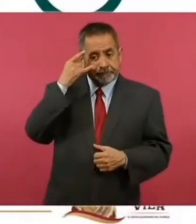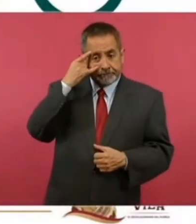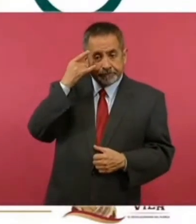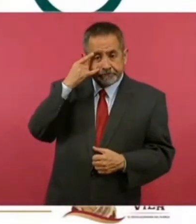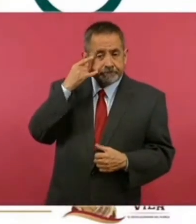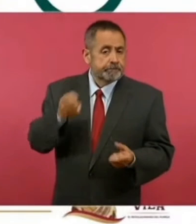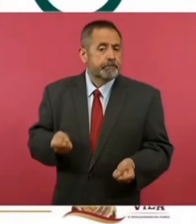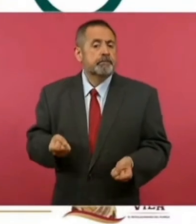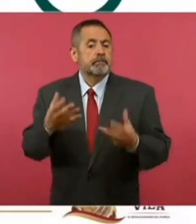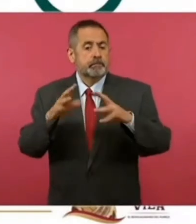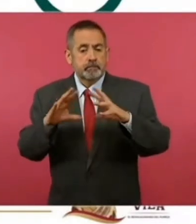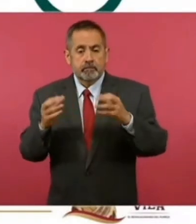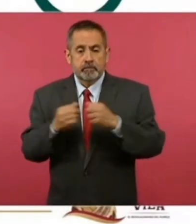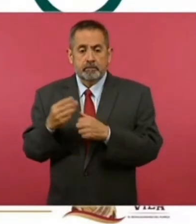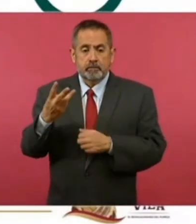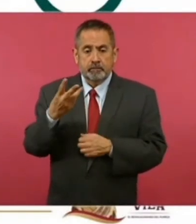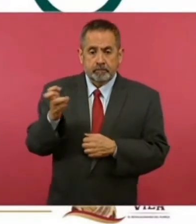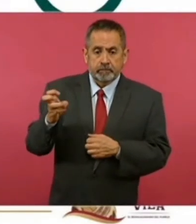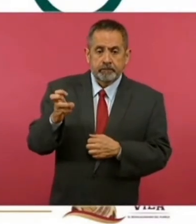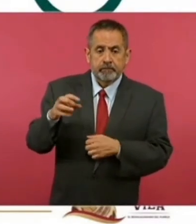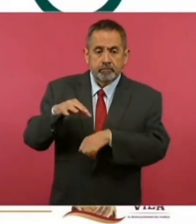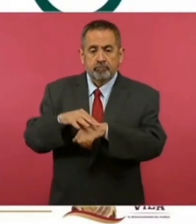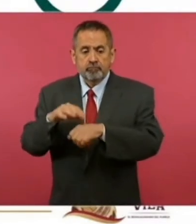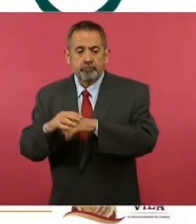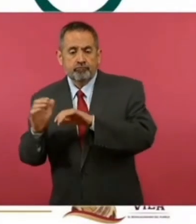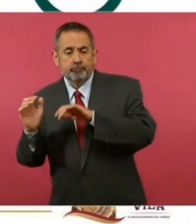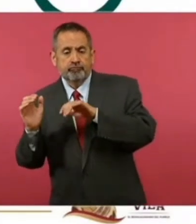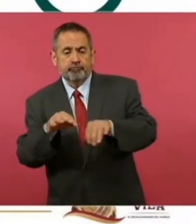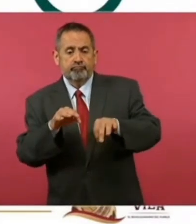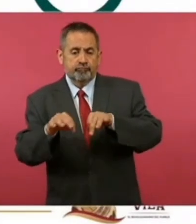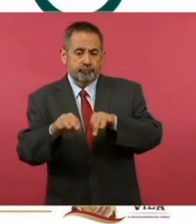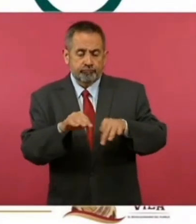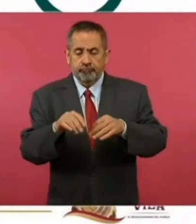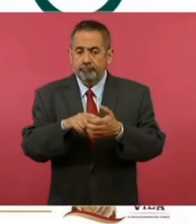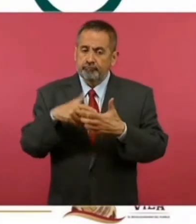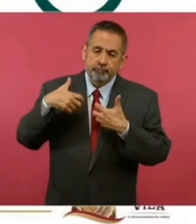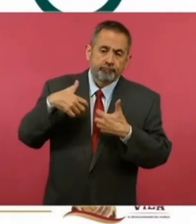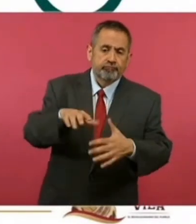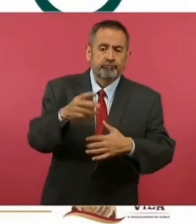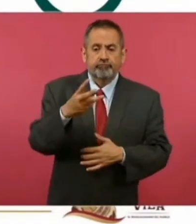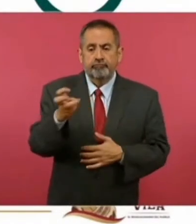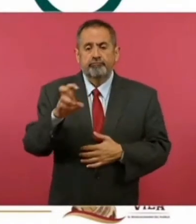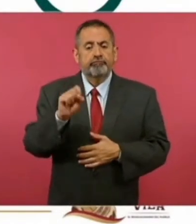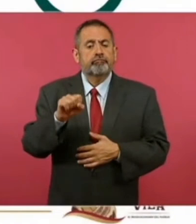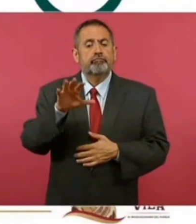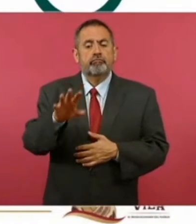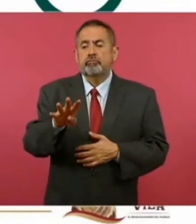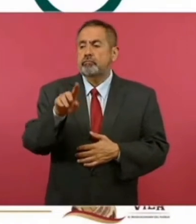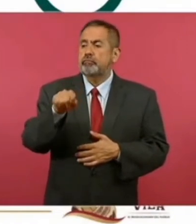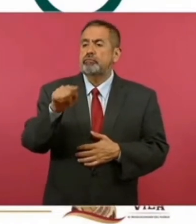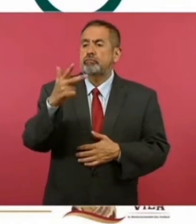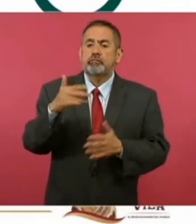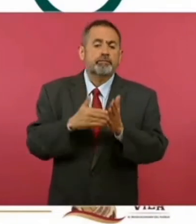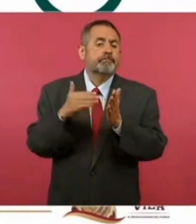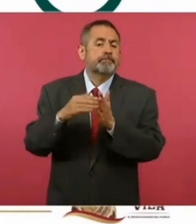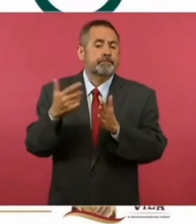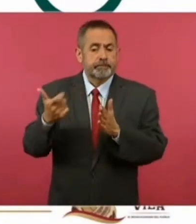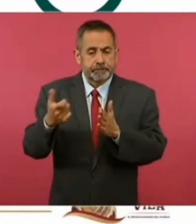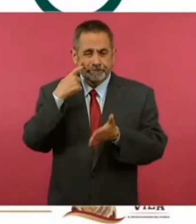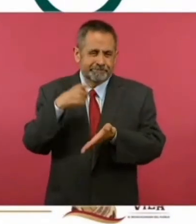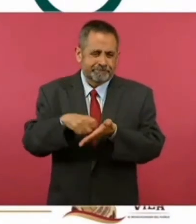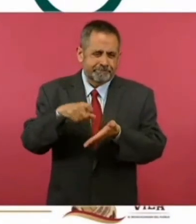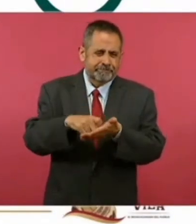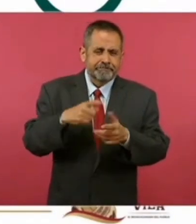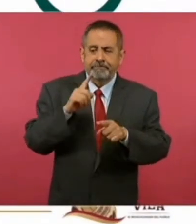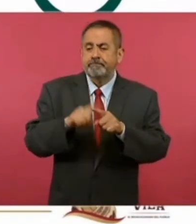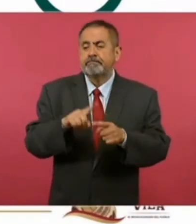trescientas médicas y médicos especialistas y se ha invertido un total de 364.8 millones de pesos en la